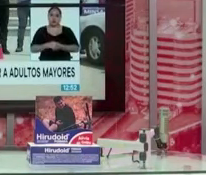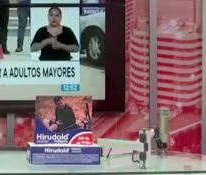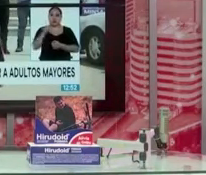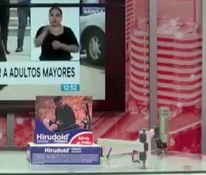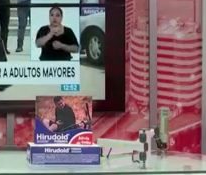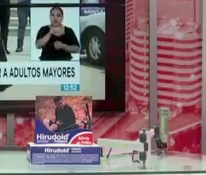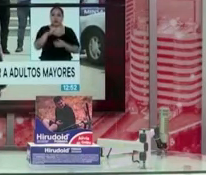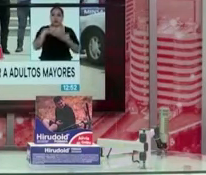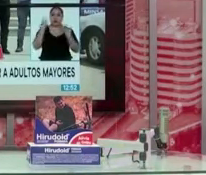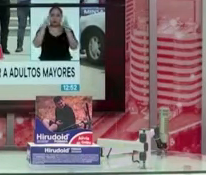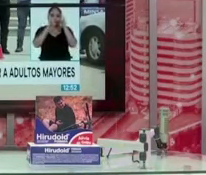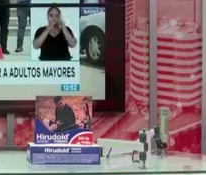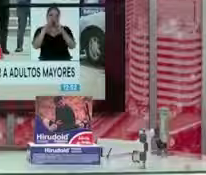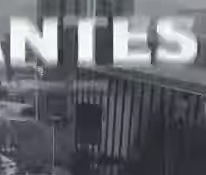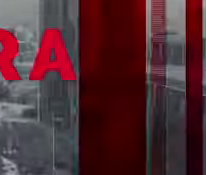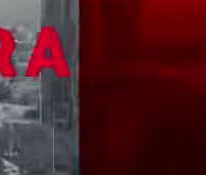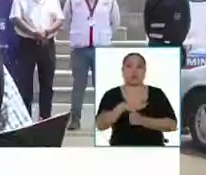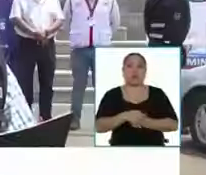señor, veamos.